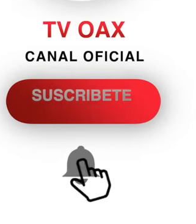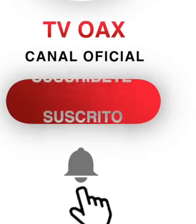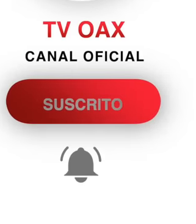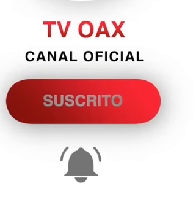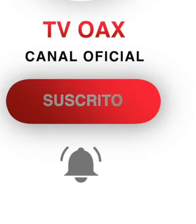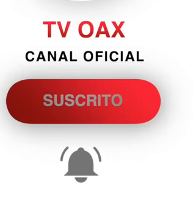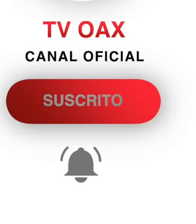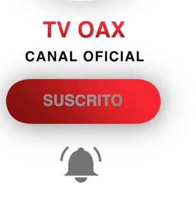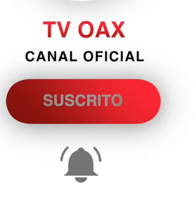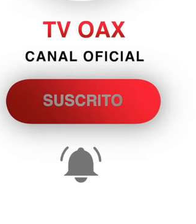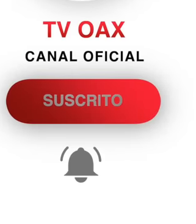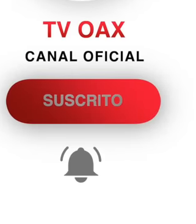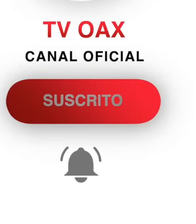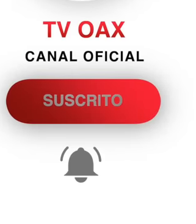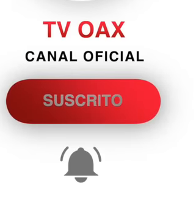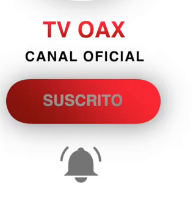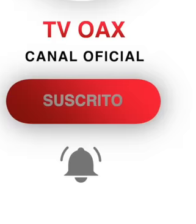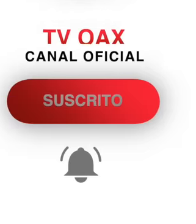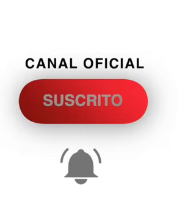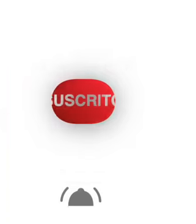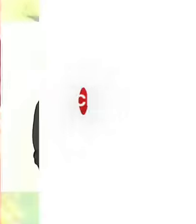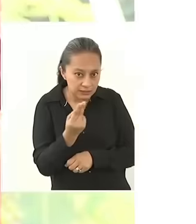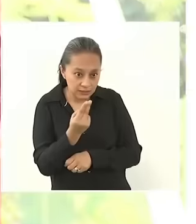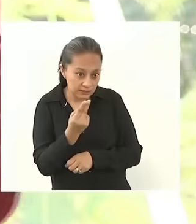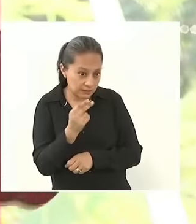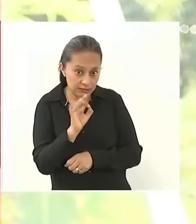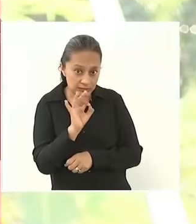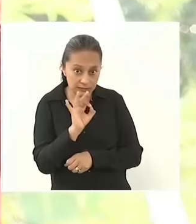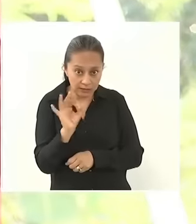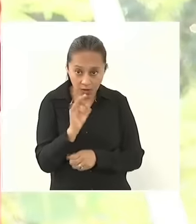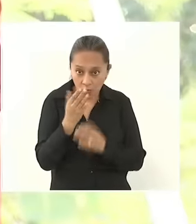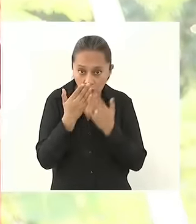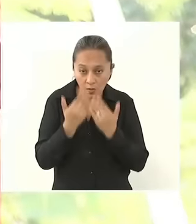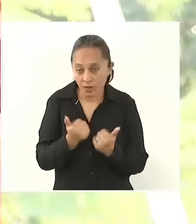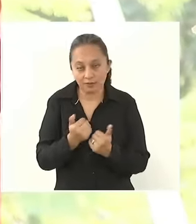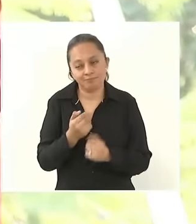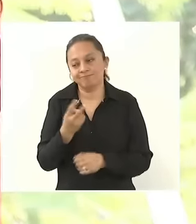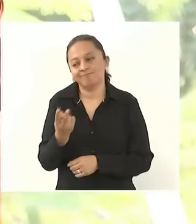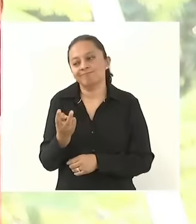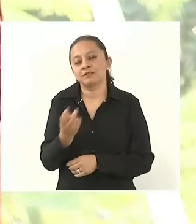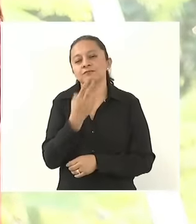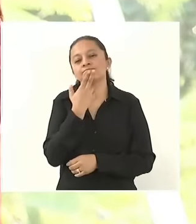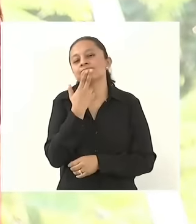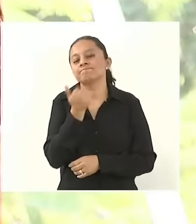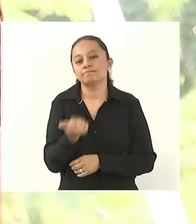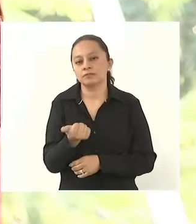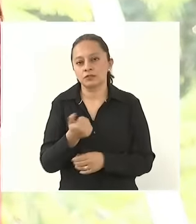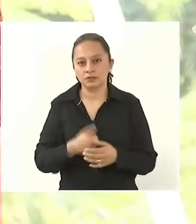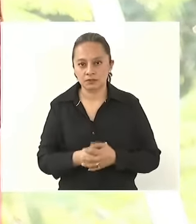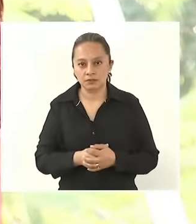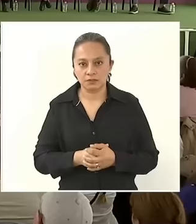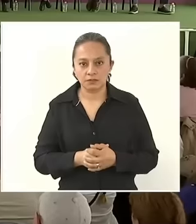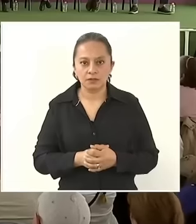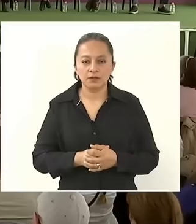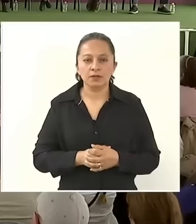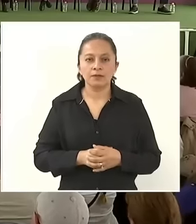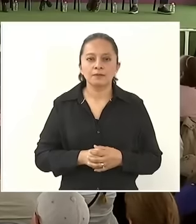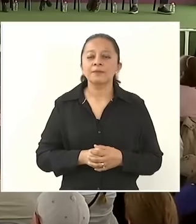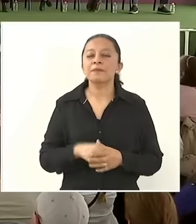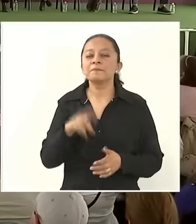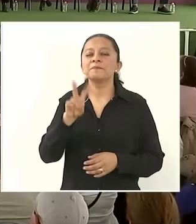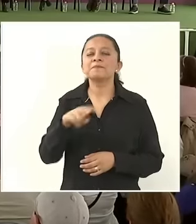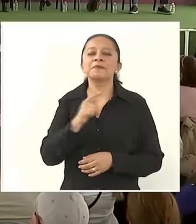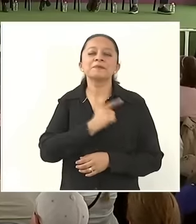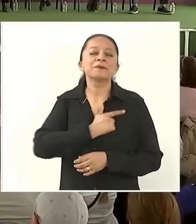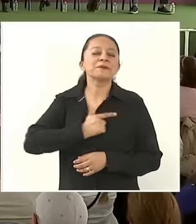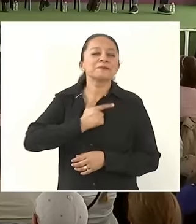supervisando personalmente toda la obra del México Querétaro y todas las obras que vamos a desarrollar. Me da mucho